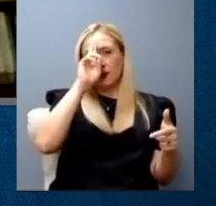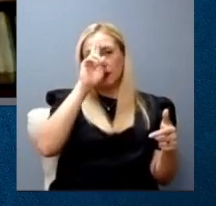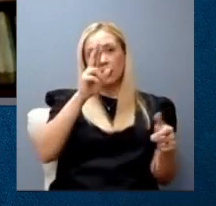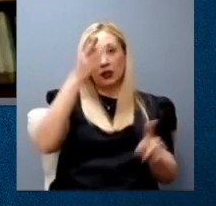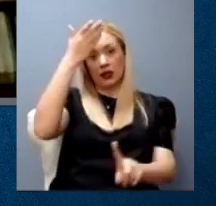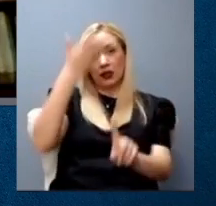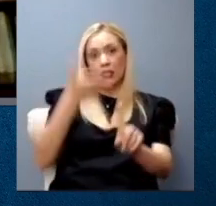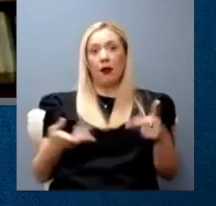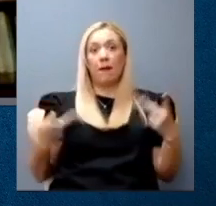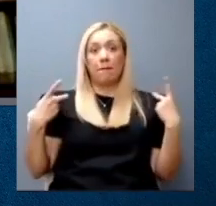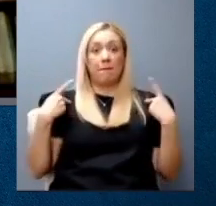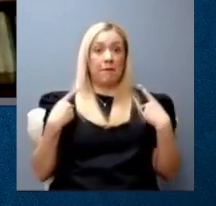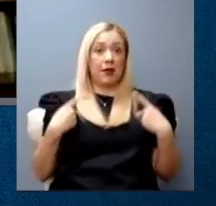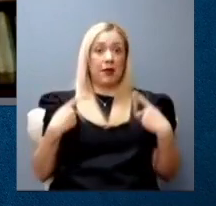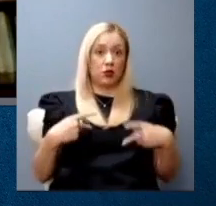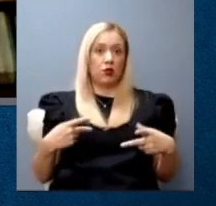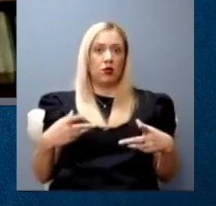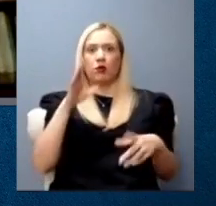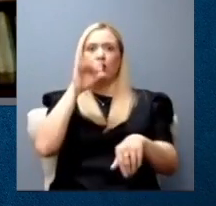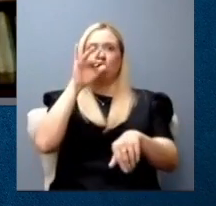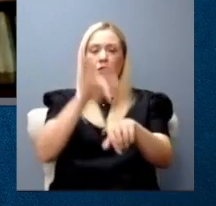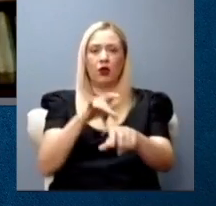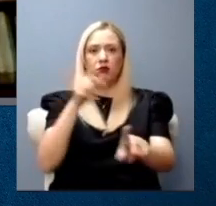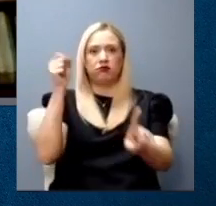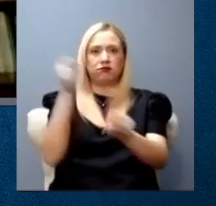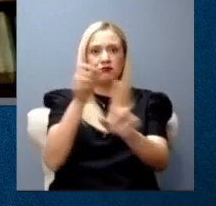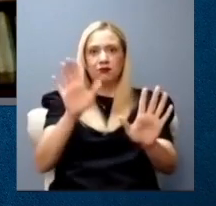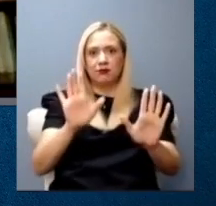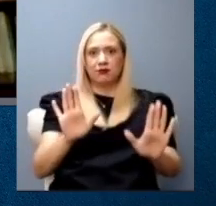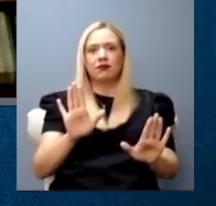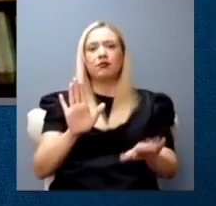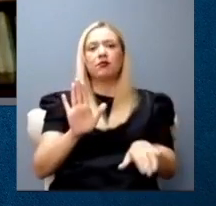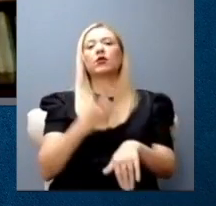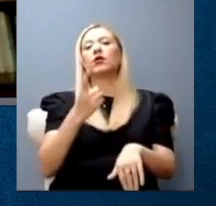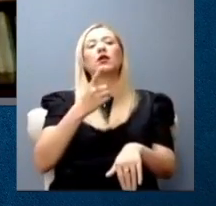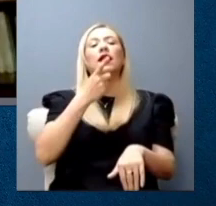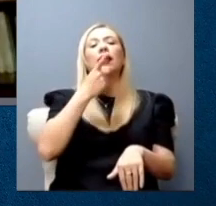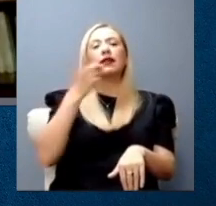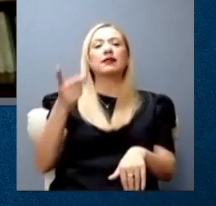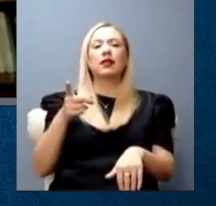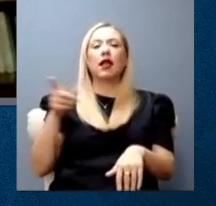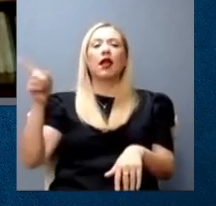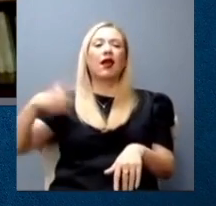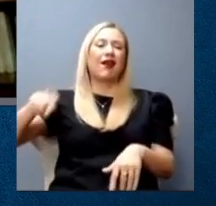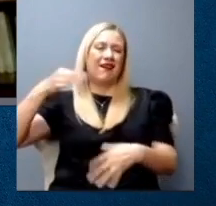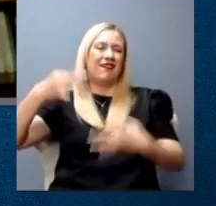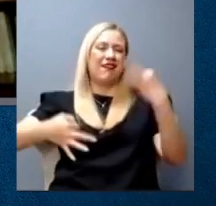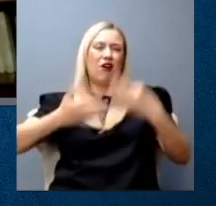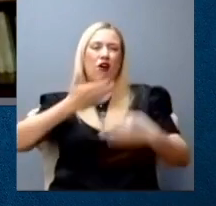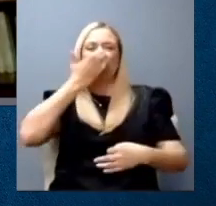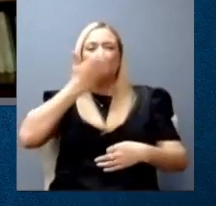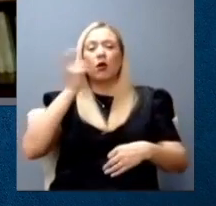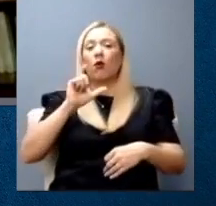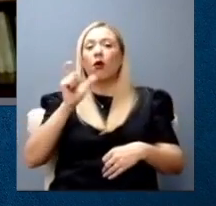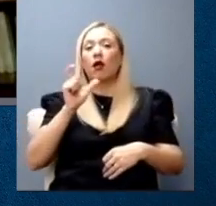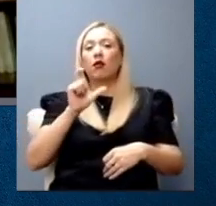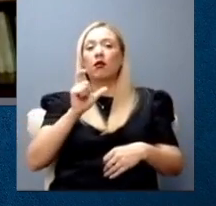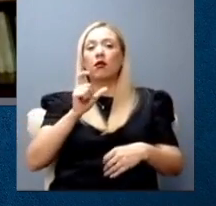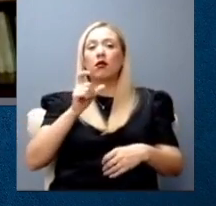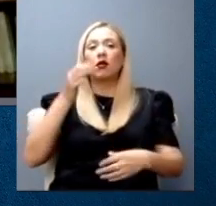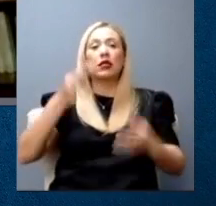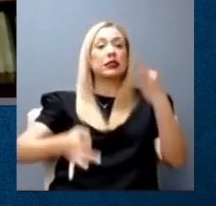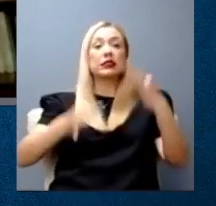de las personas, porque en la práctica se ha visto que el arraigo judicial se utiliza por la